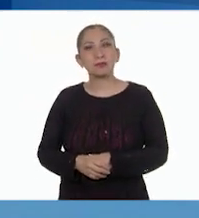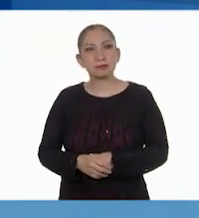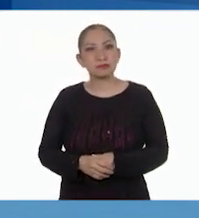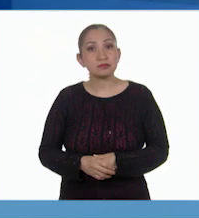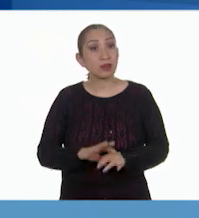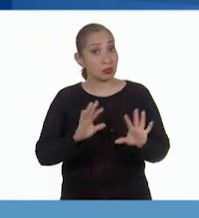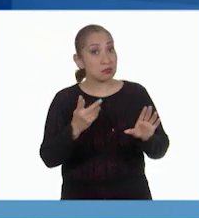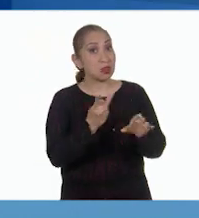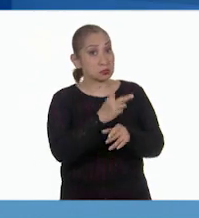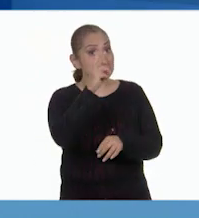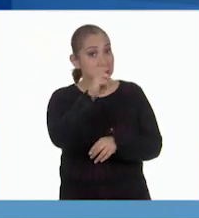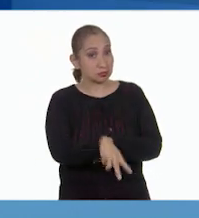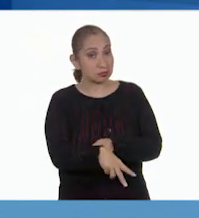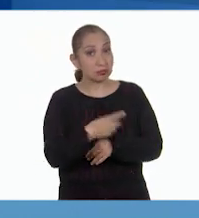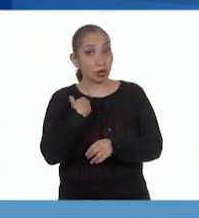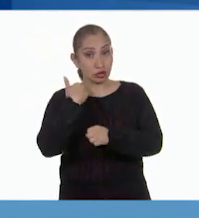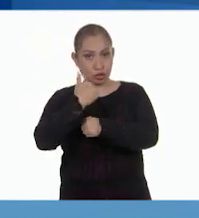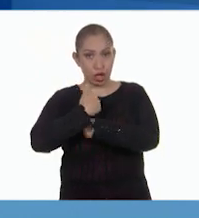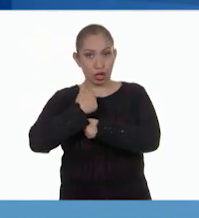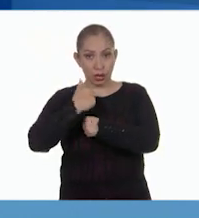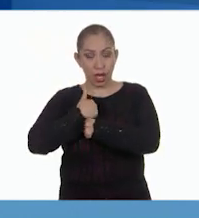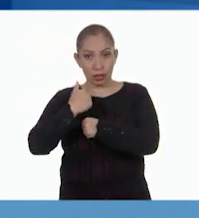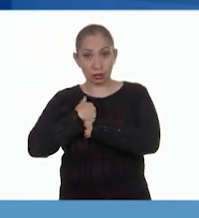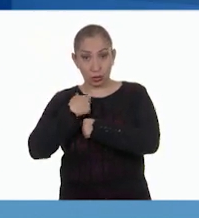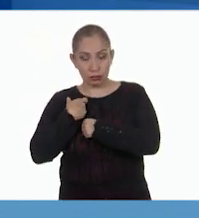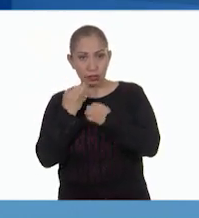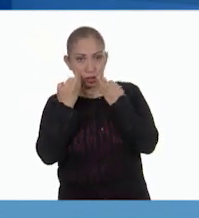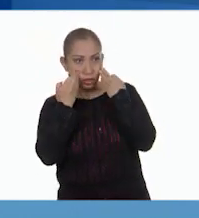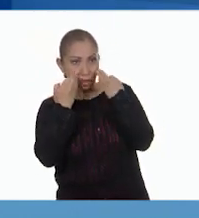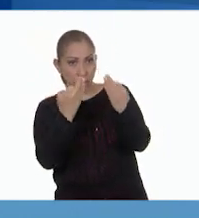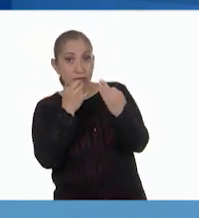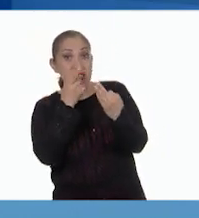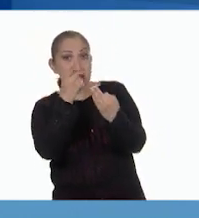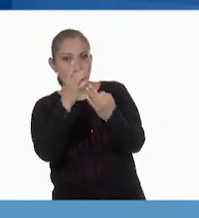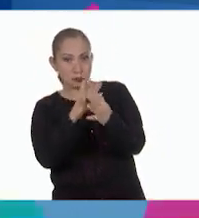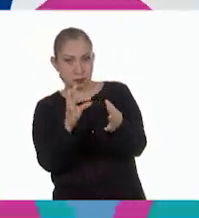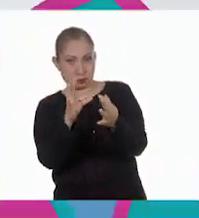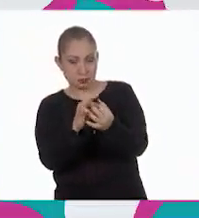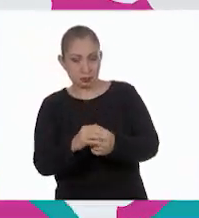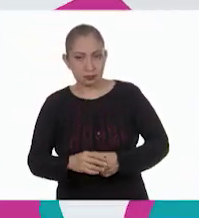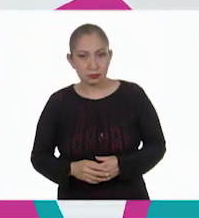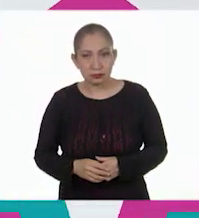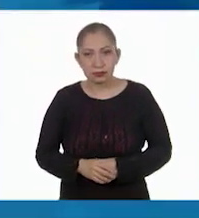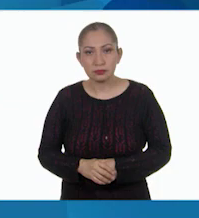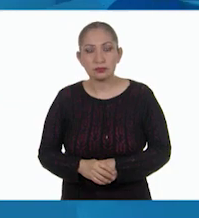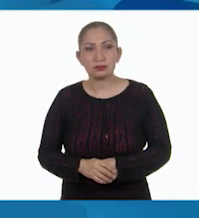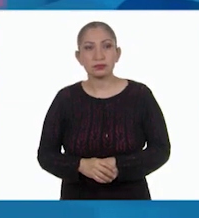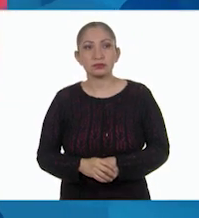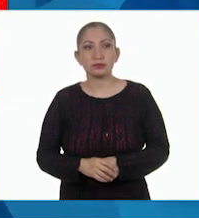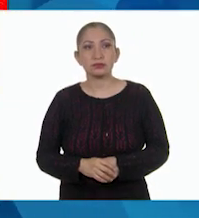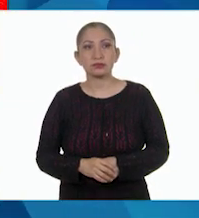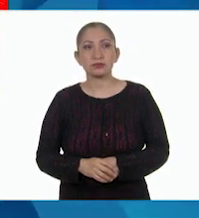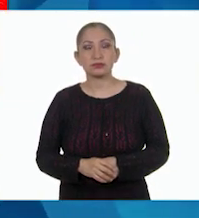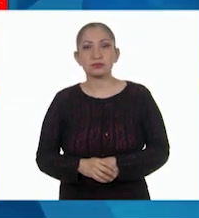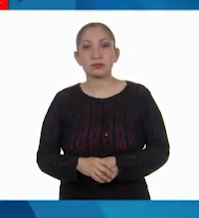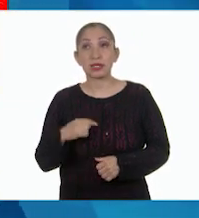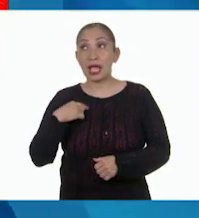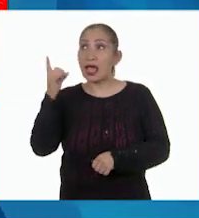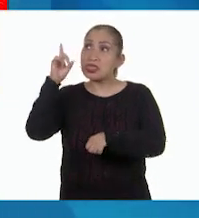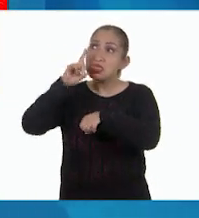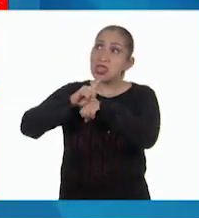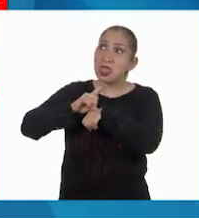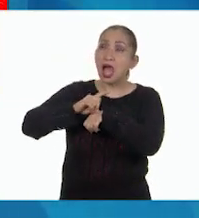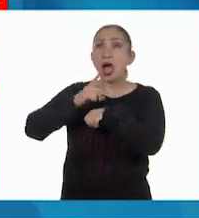Y así pasó. Un soldado que estuvo presente ese día relata lo siguiente. Ya que era de día